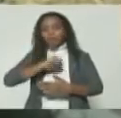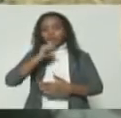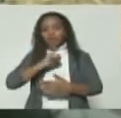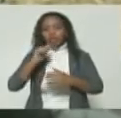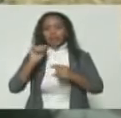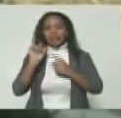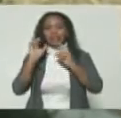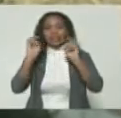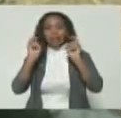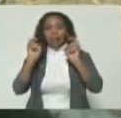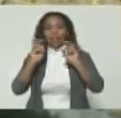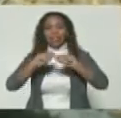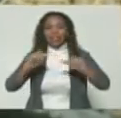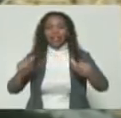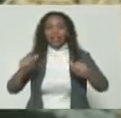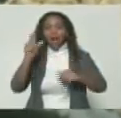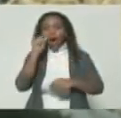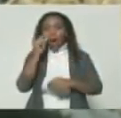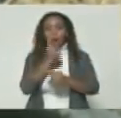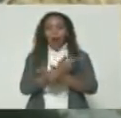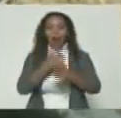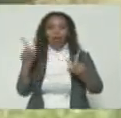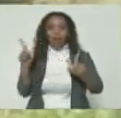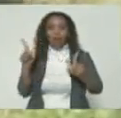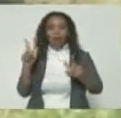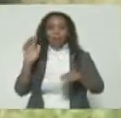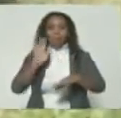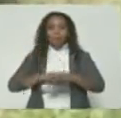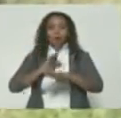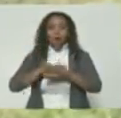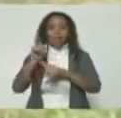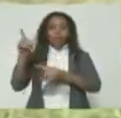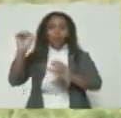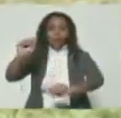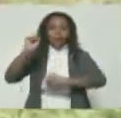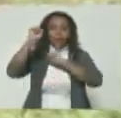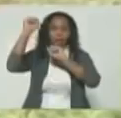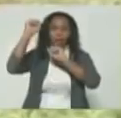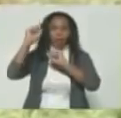consigna: tierra y hombres libres. Por eso venceremos.